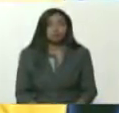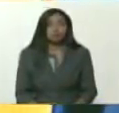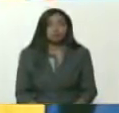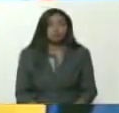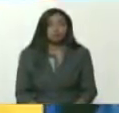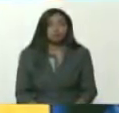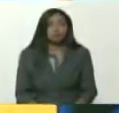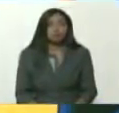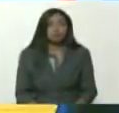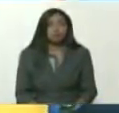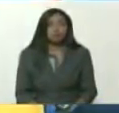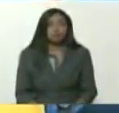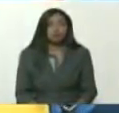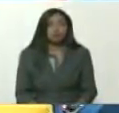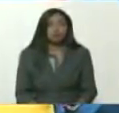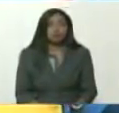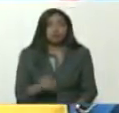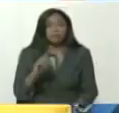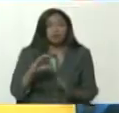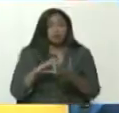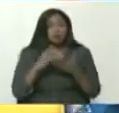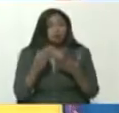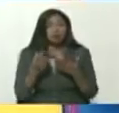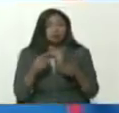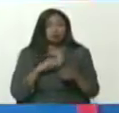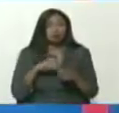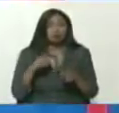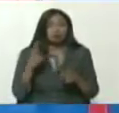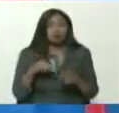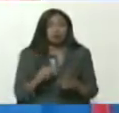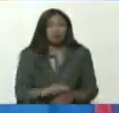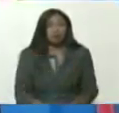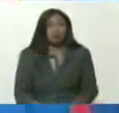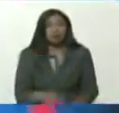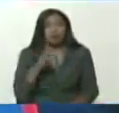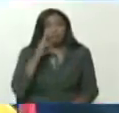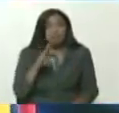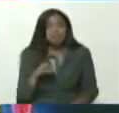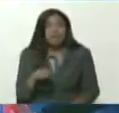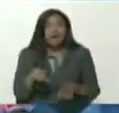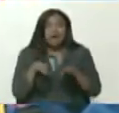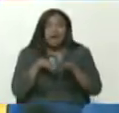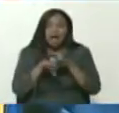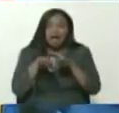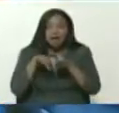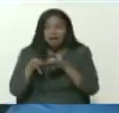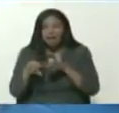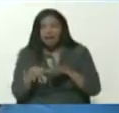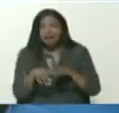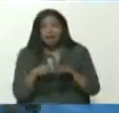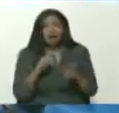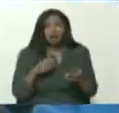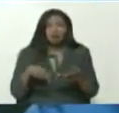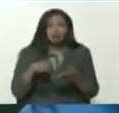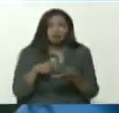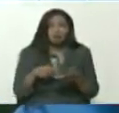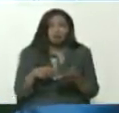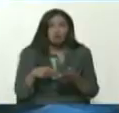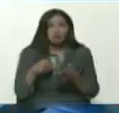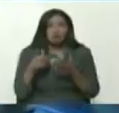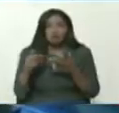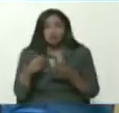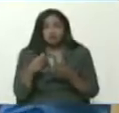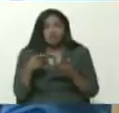Y los de primaria tienen sus cuadernos, ese tiene su cuaderno, tienen las reglas, el transportador, la escuadra,